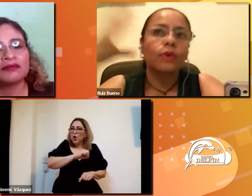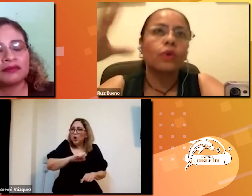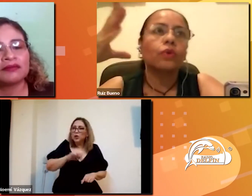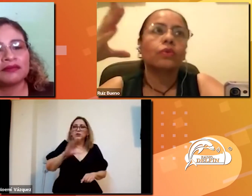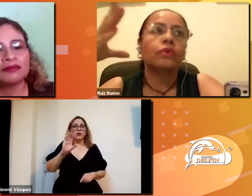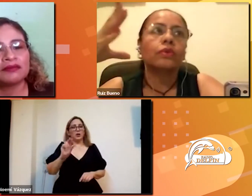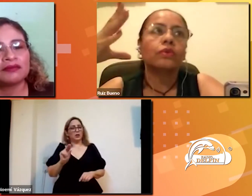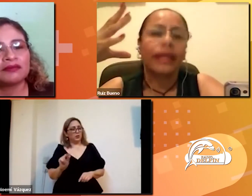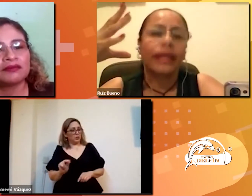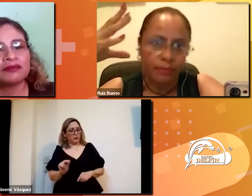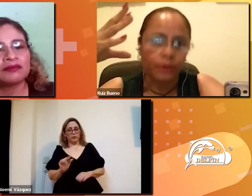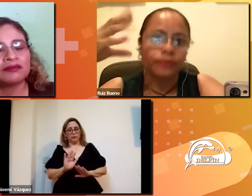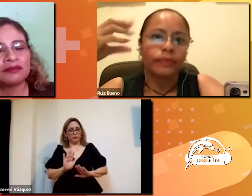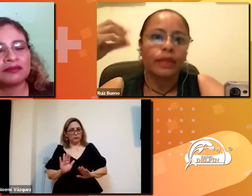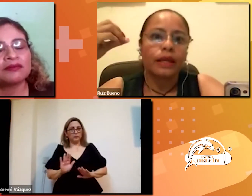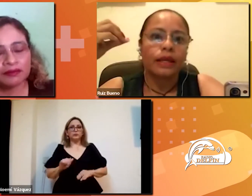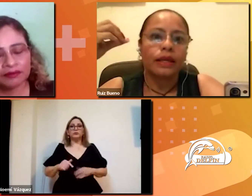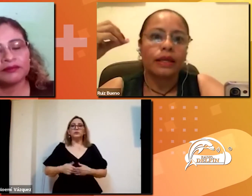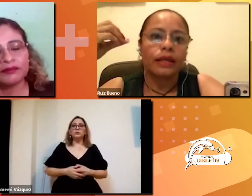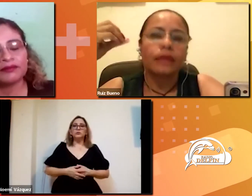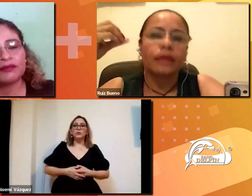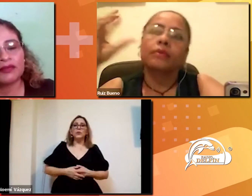Yo les pongo un ejemplo.